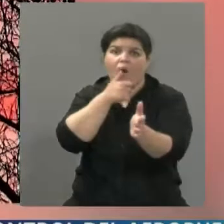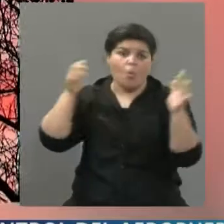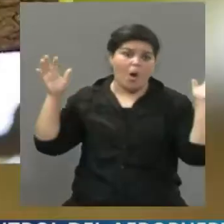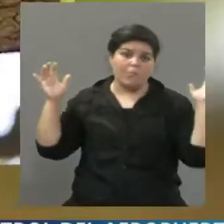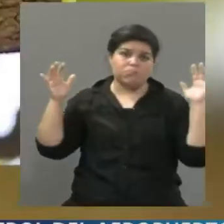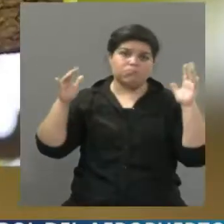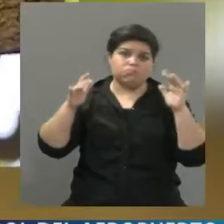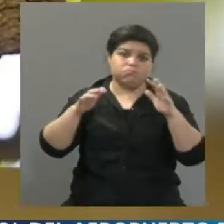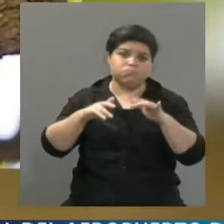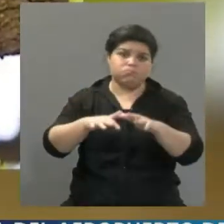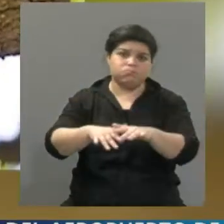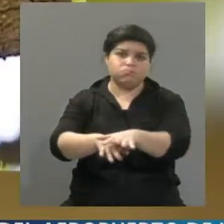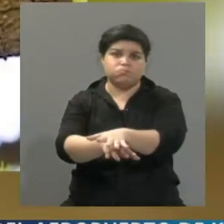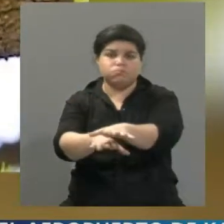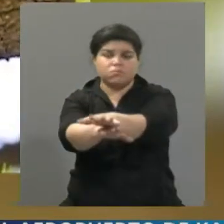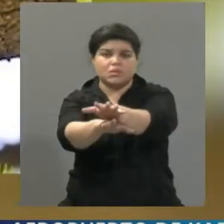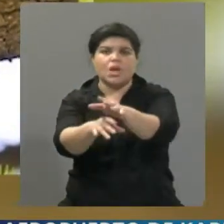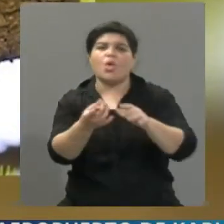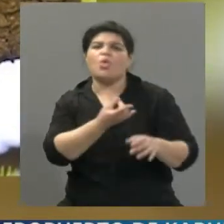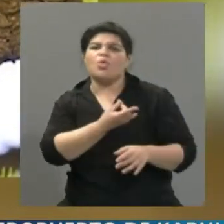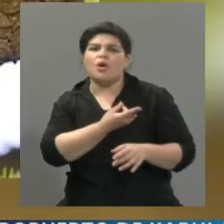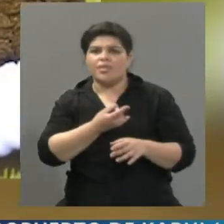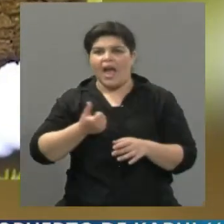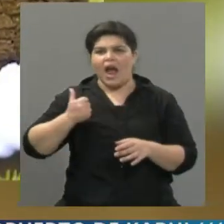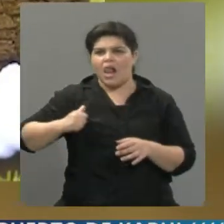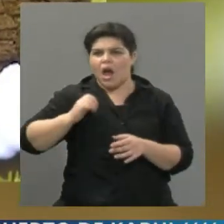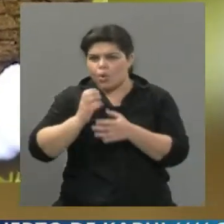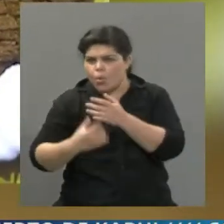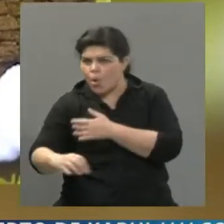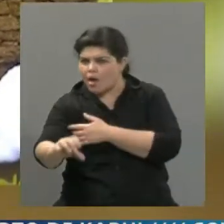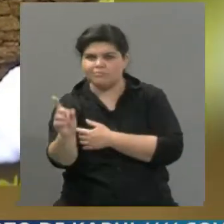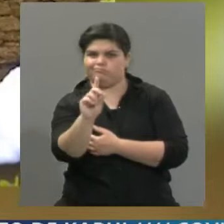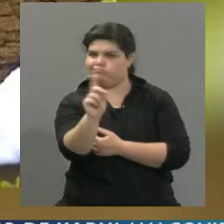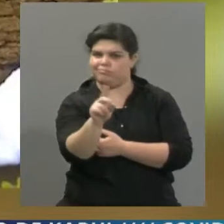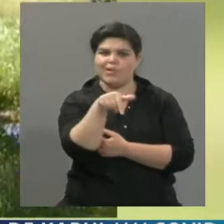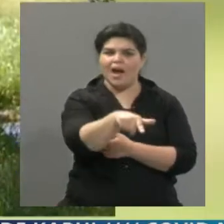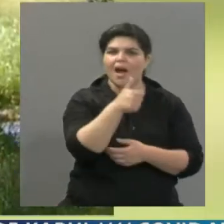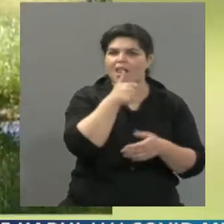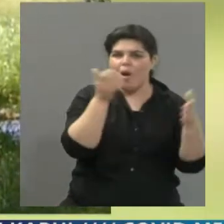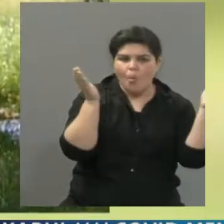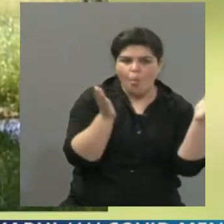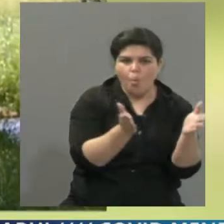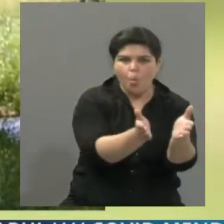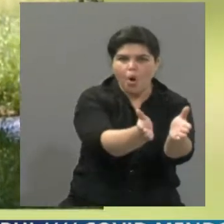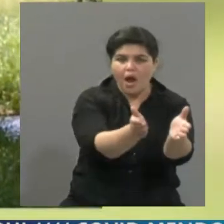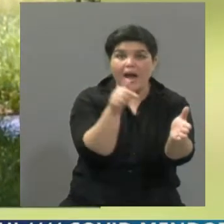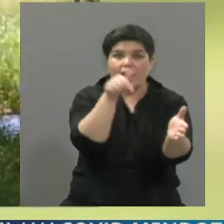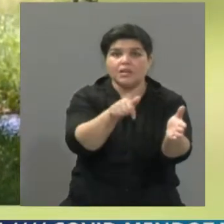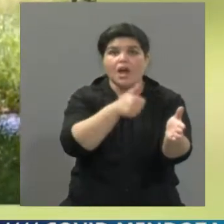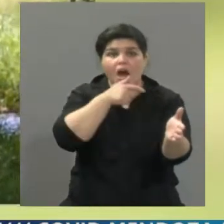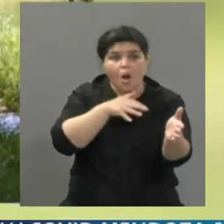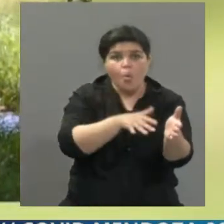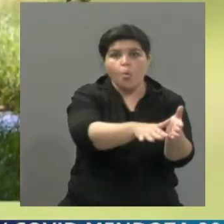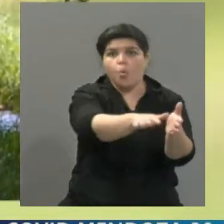edificios, no van a la cloaca, van a través de un caño a la acequia. Sí. Es mucha agua y se está tirando, el agua pasa y no entra